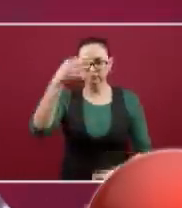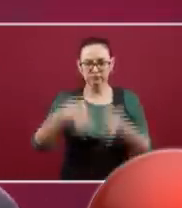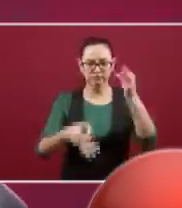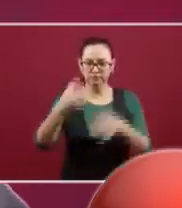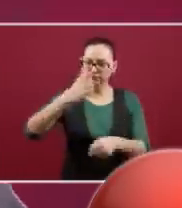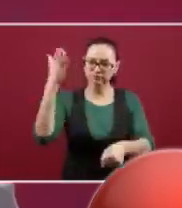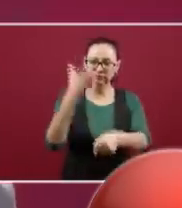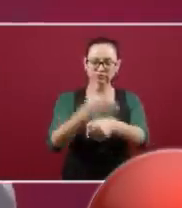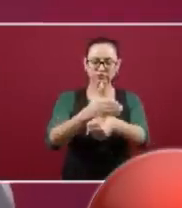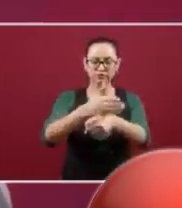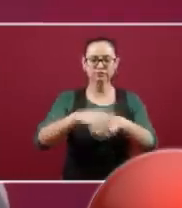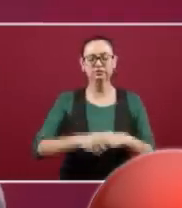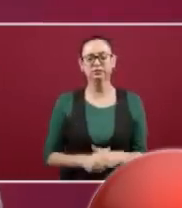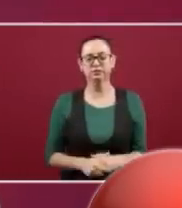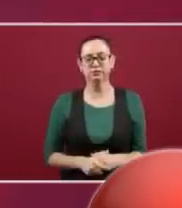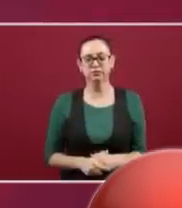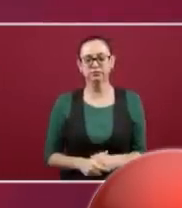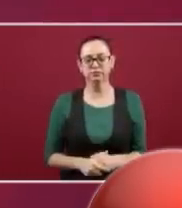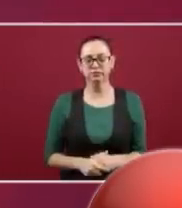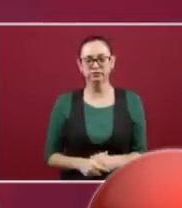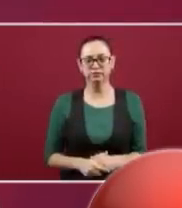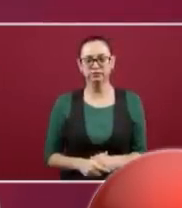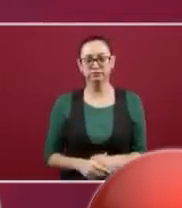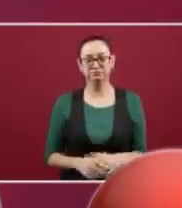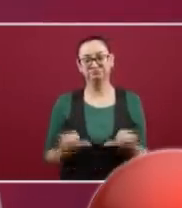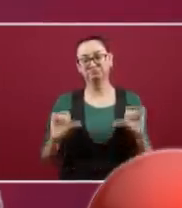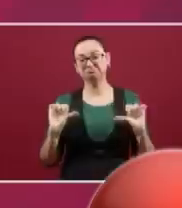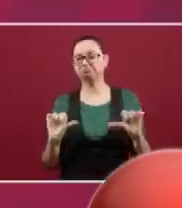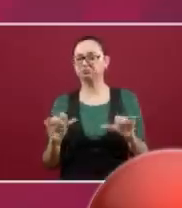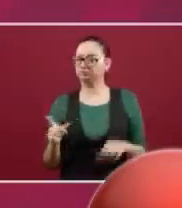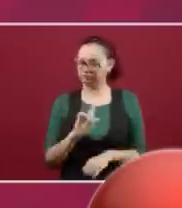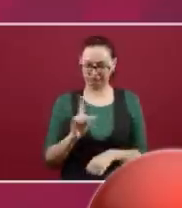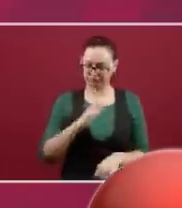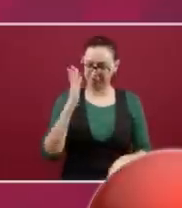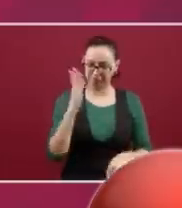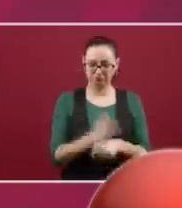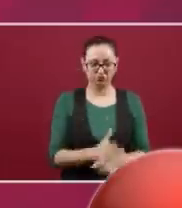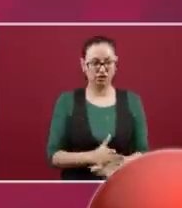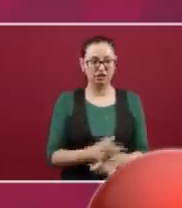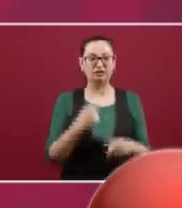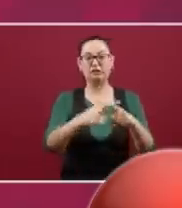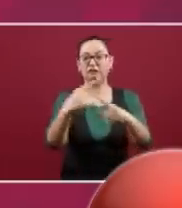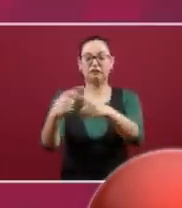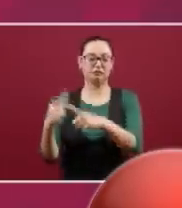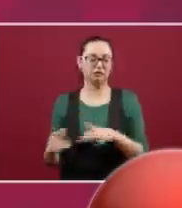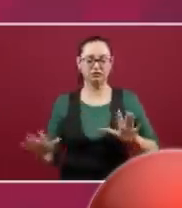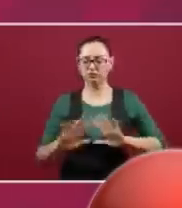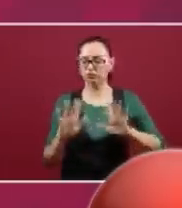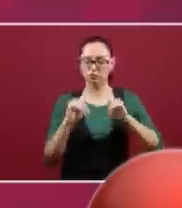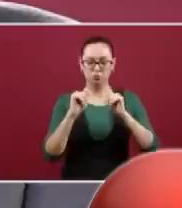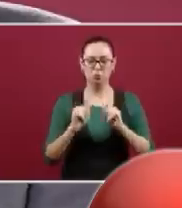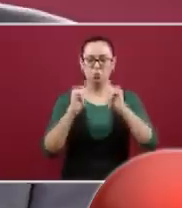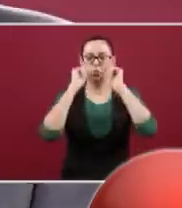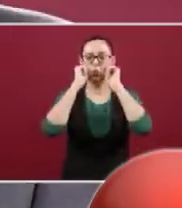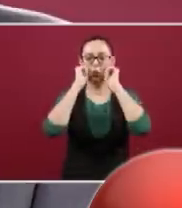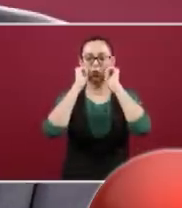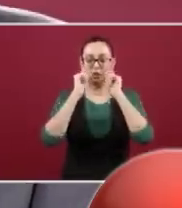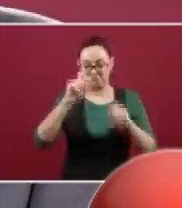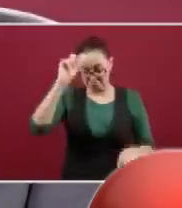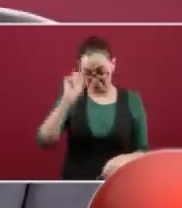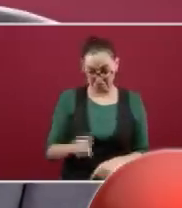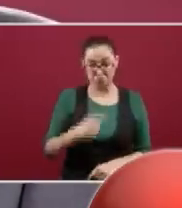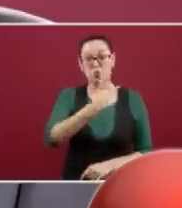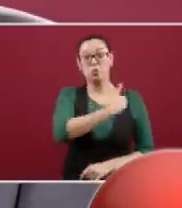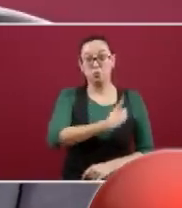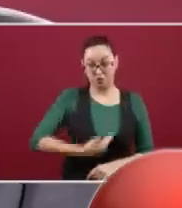sin impunidad, sea quien sea, aunque sea el propio